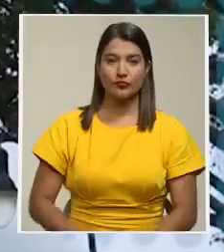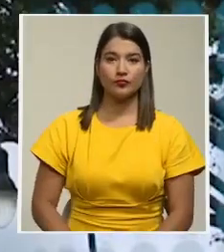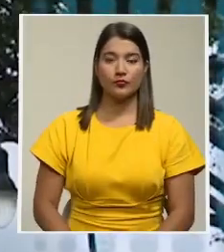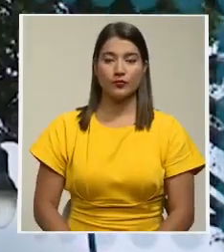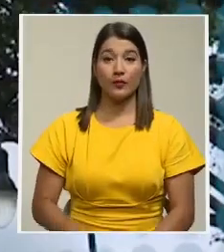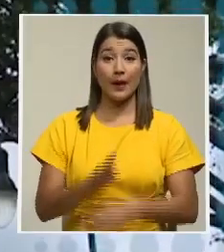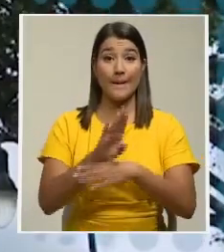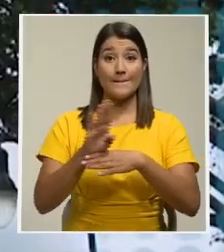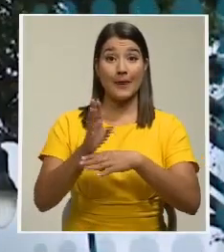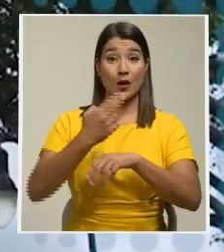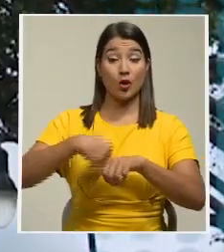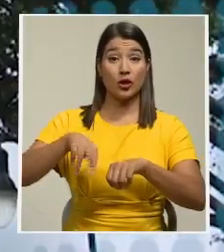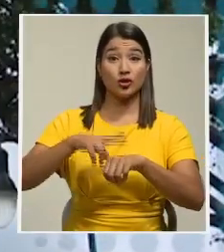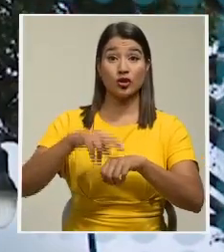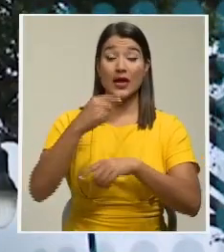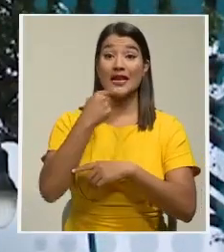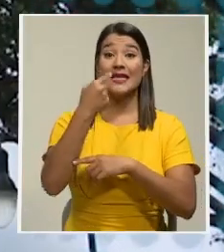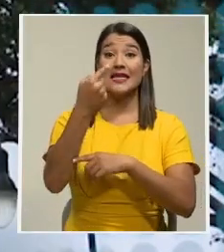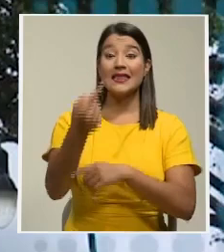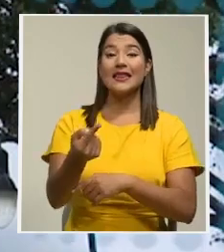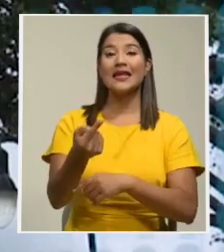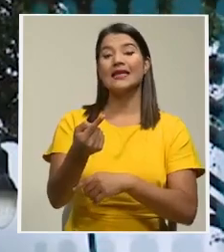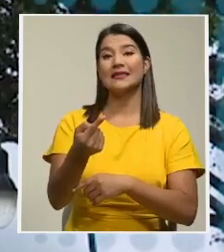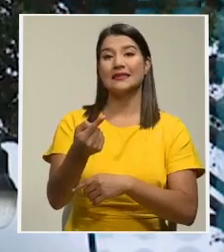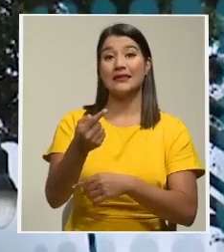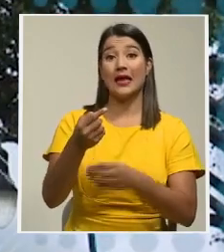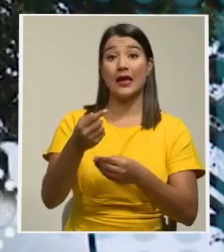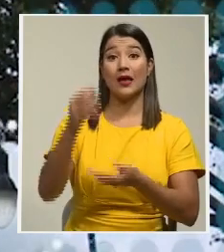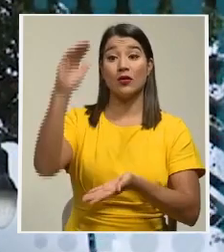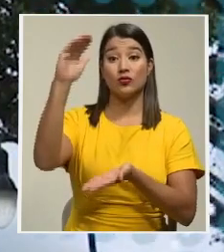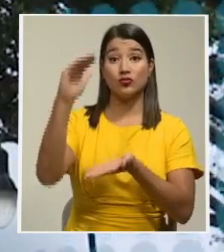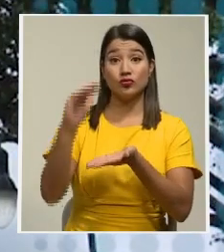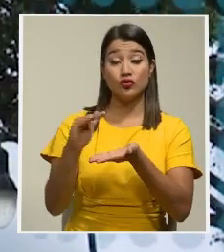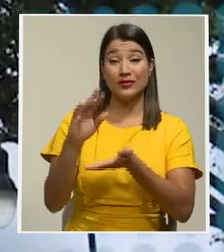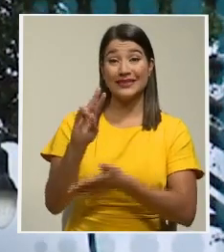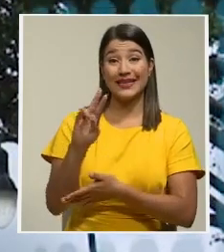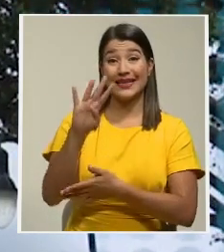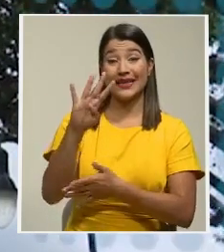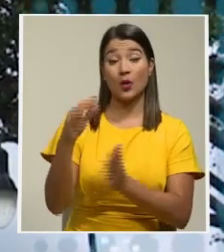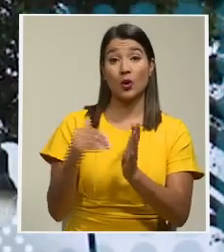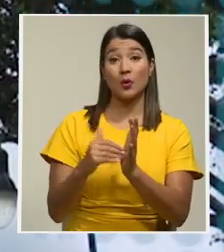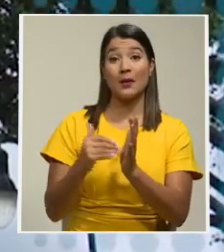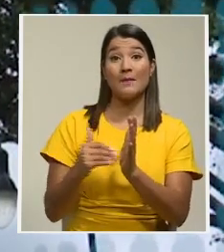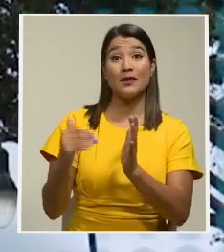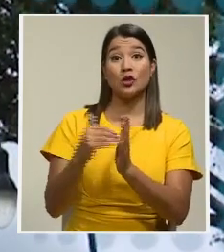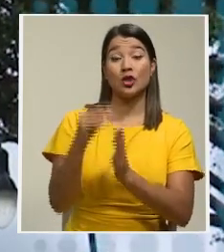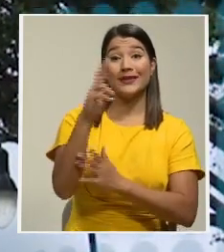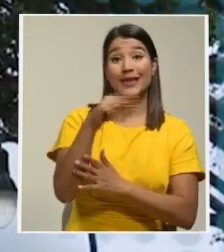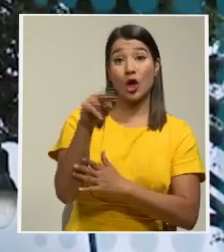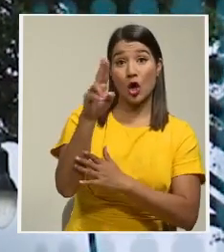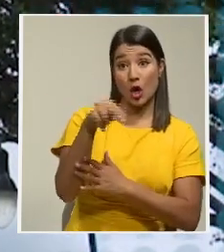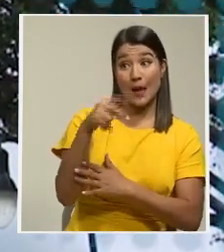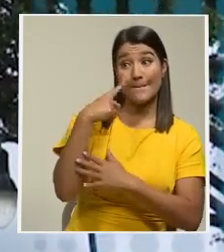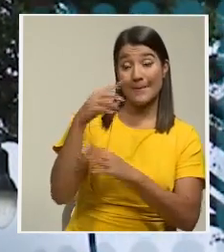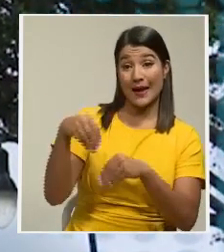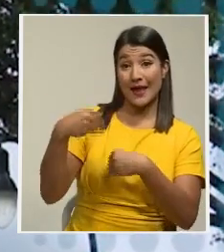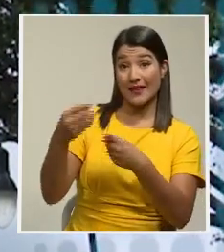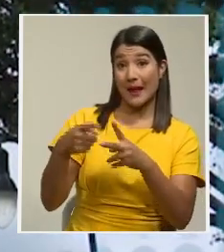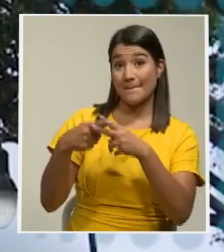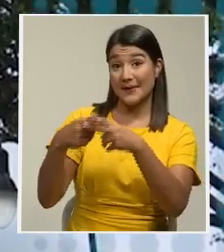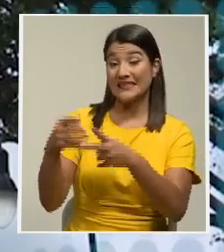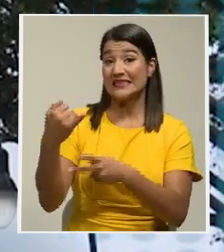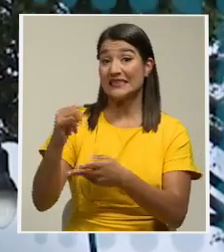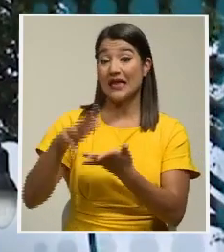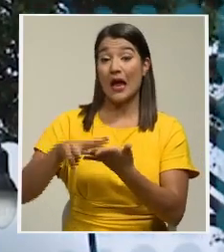El Banco Nacional asegura que dejaría de percibir 74.000 millones de colones para nuevos créditos. Esto si se aprueba el proyecto